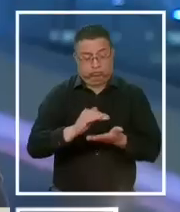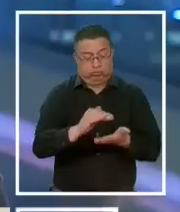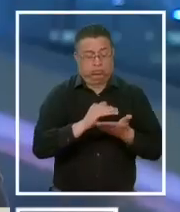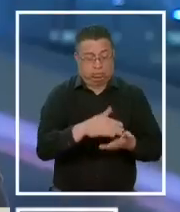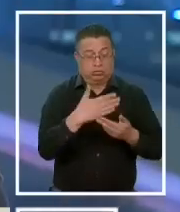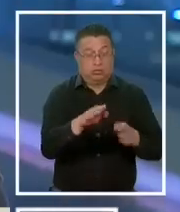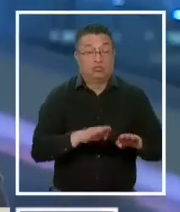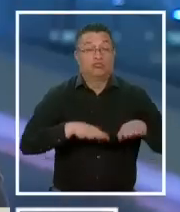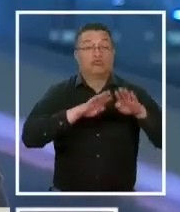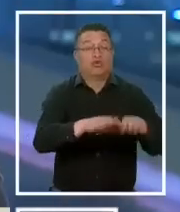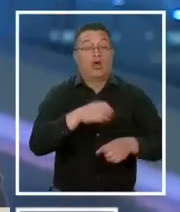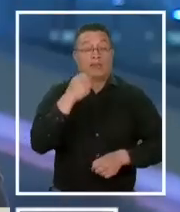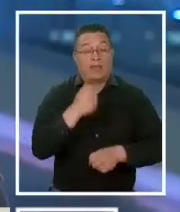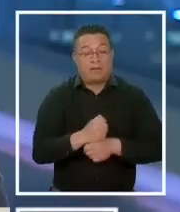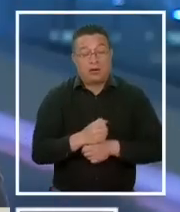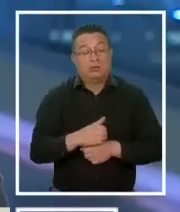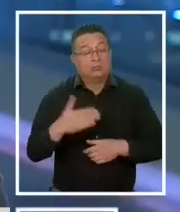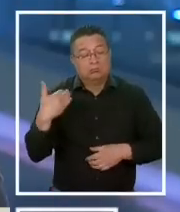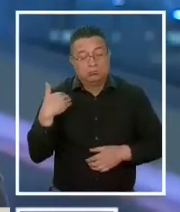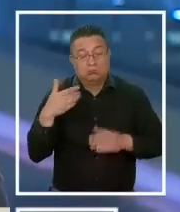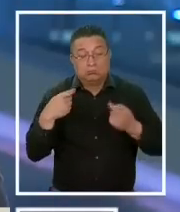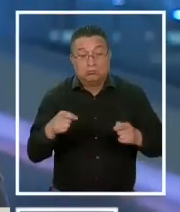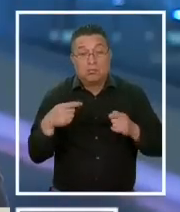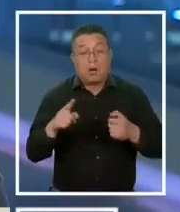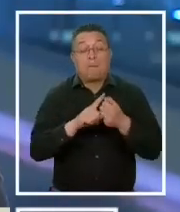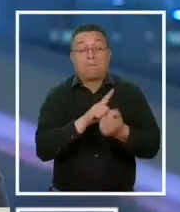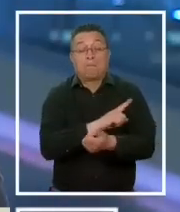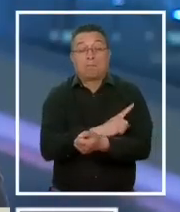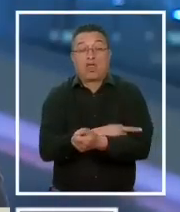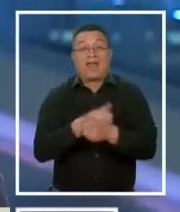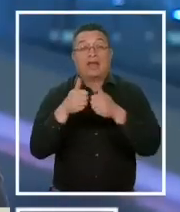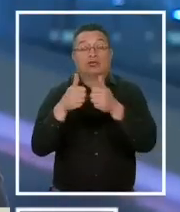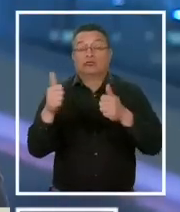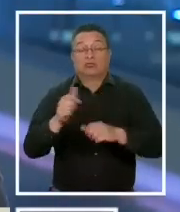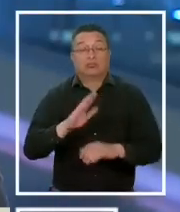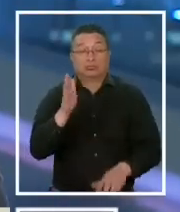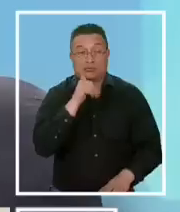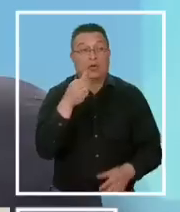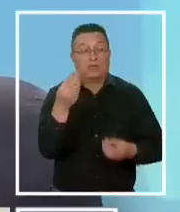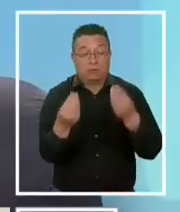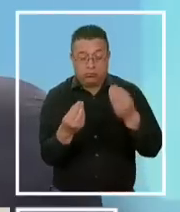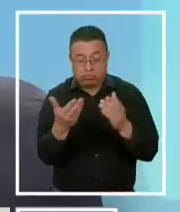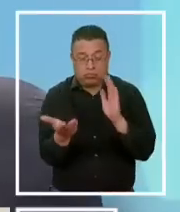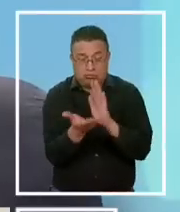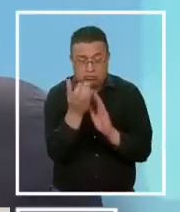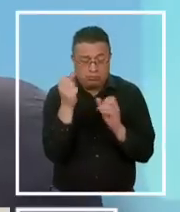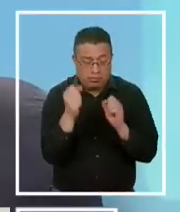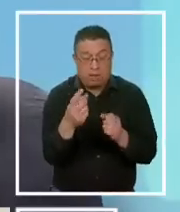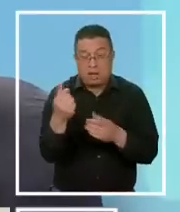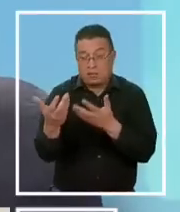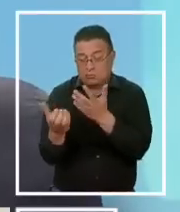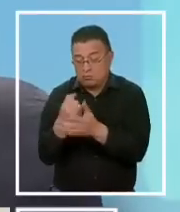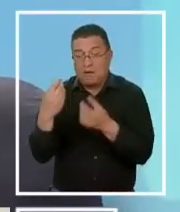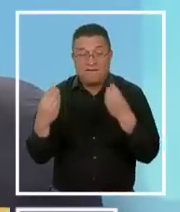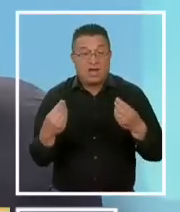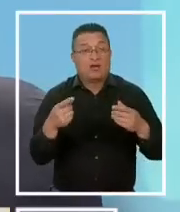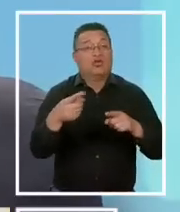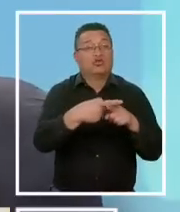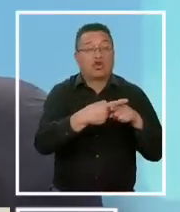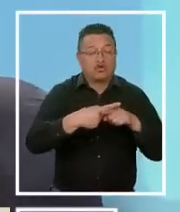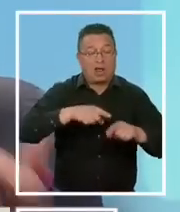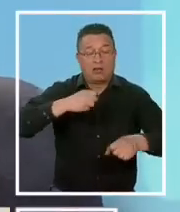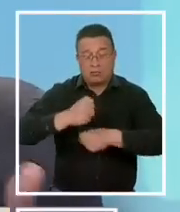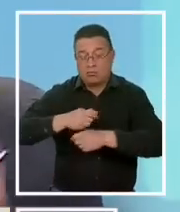el trabajo A pesar de que el poder ejecutivo en recursos está bien evaluado tiene una función social que usted ha